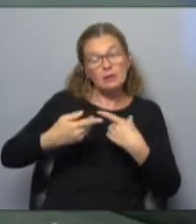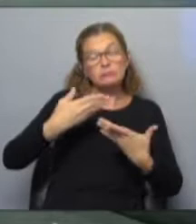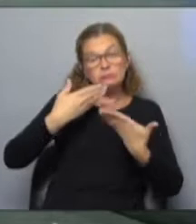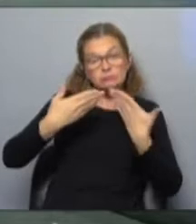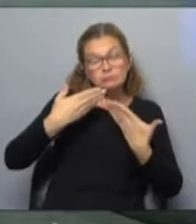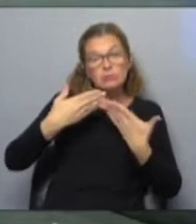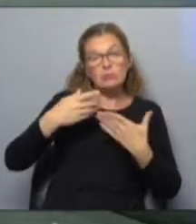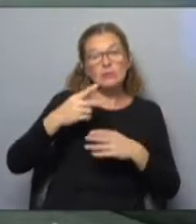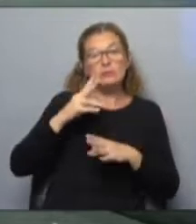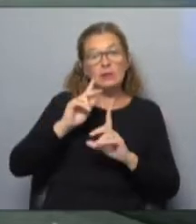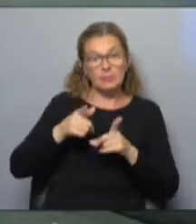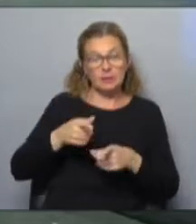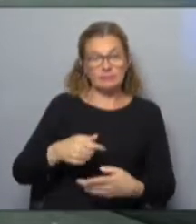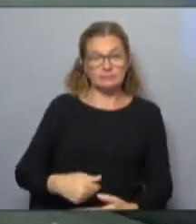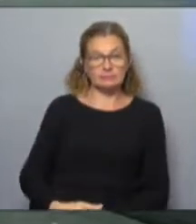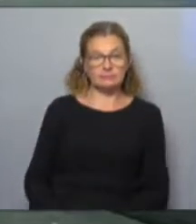también consultantes.